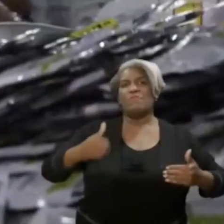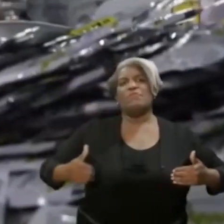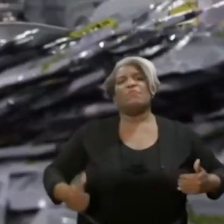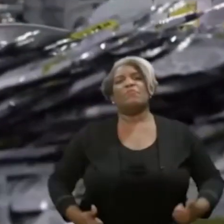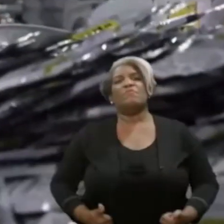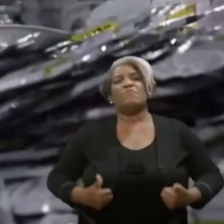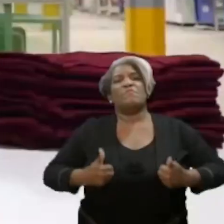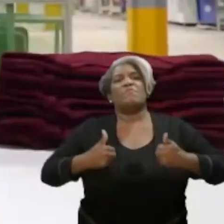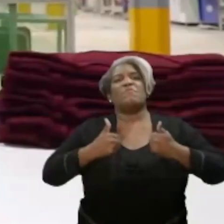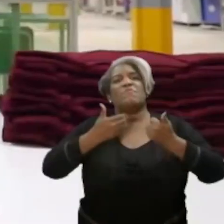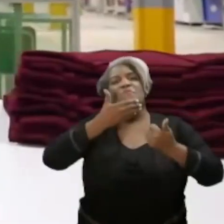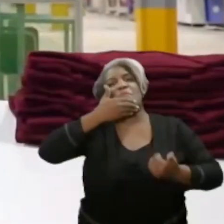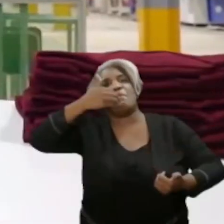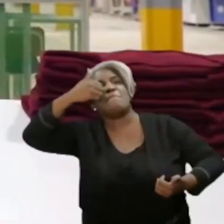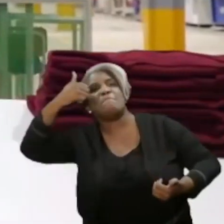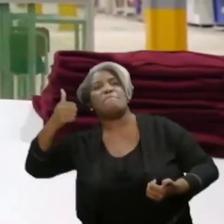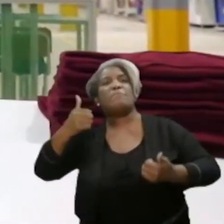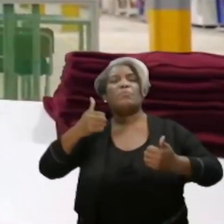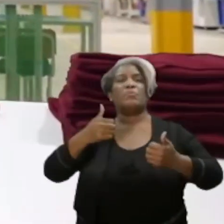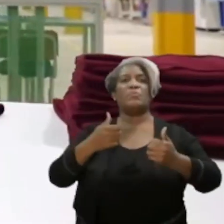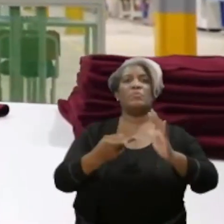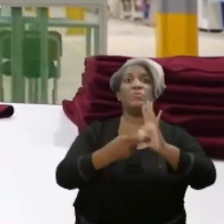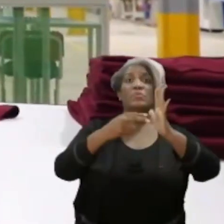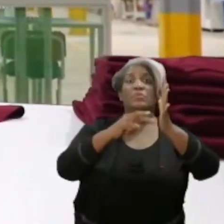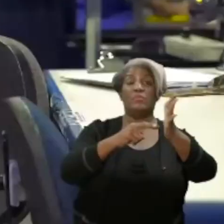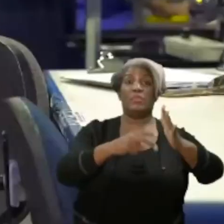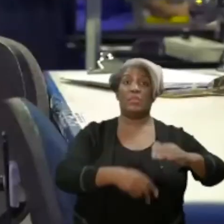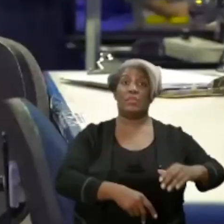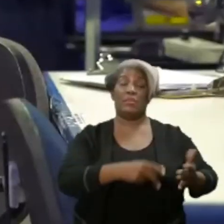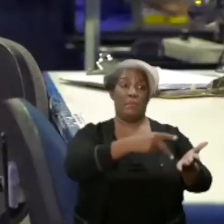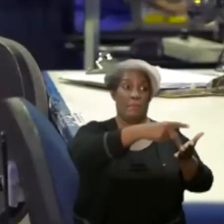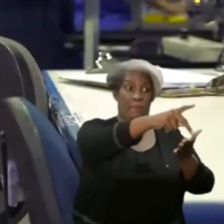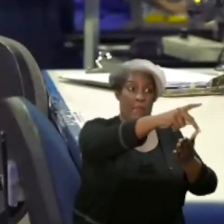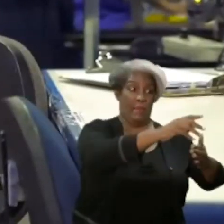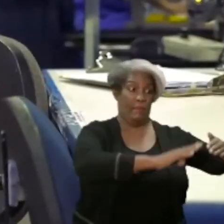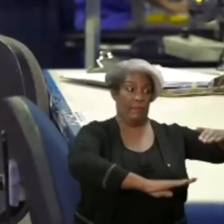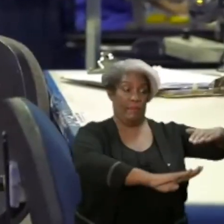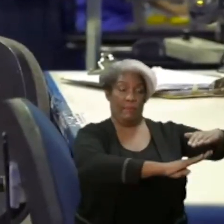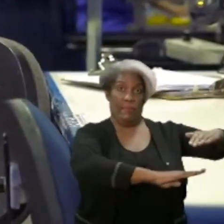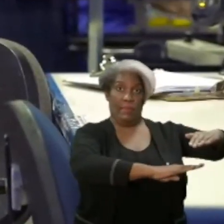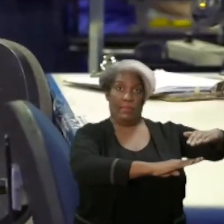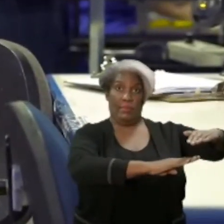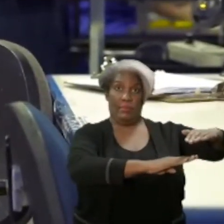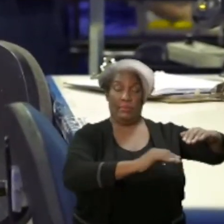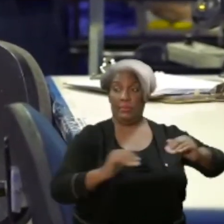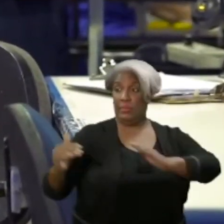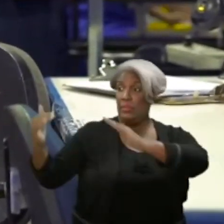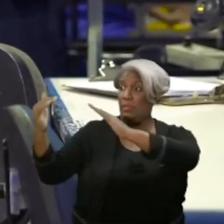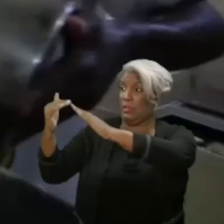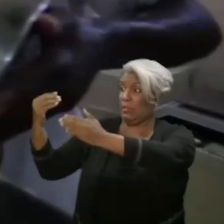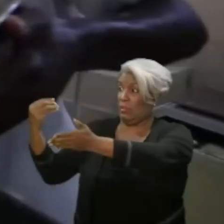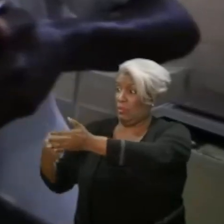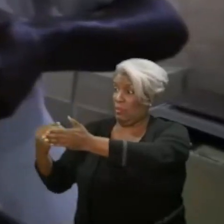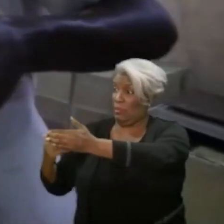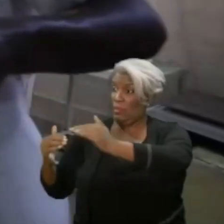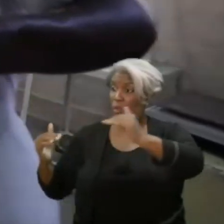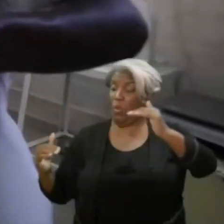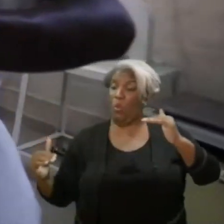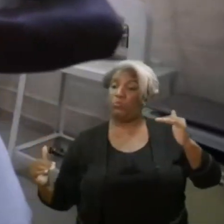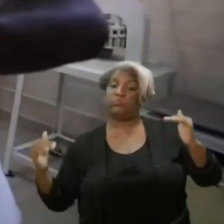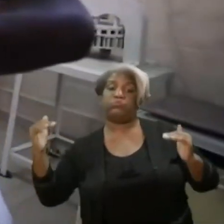logra aumentando el salario por encima de la inflación, como lo hemos hecho hasta ahora. Y le estoy